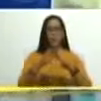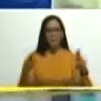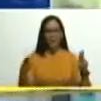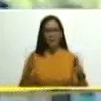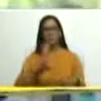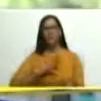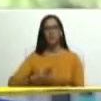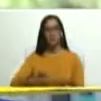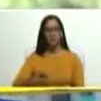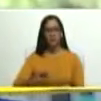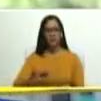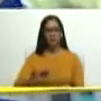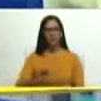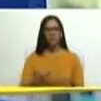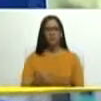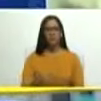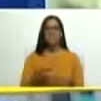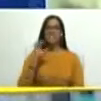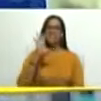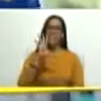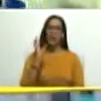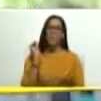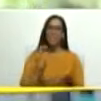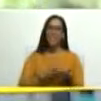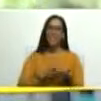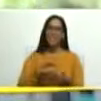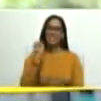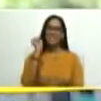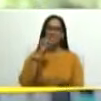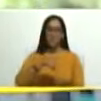la soberanía. Cinco veces sí.